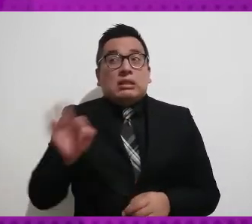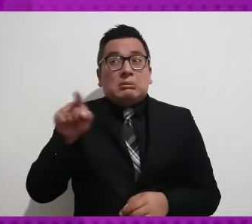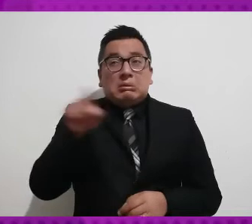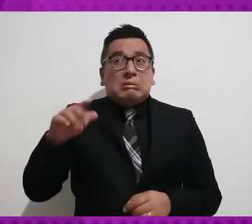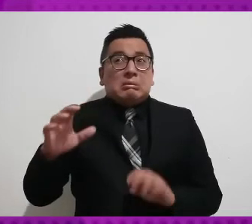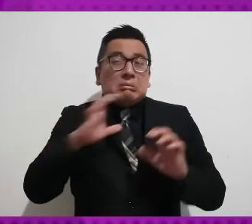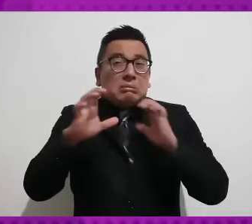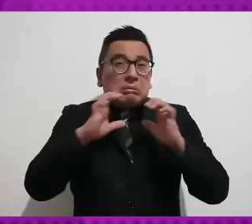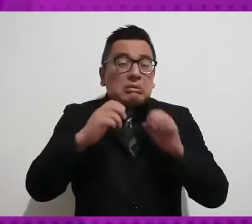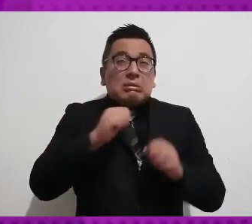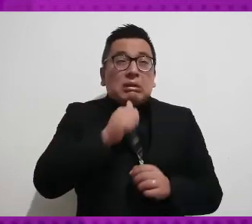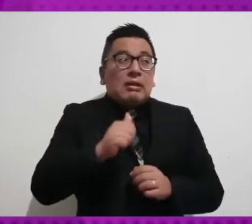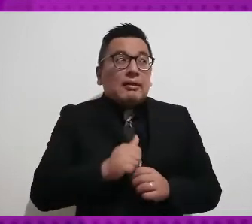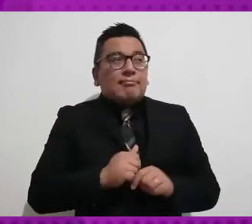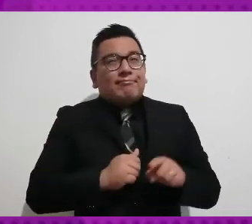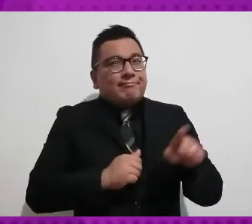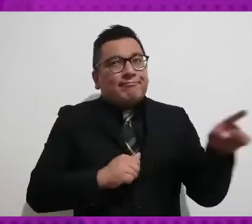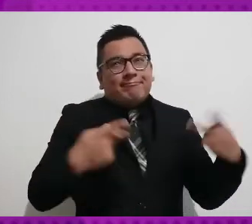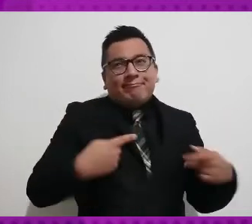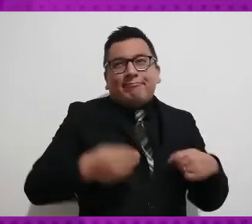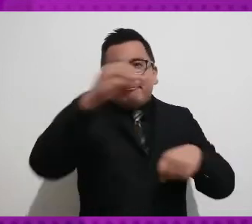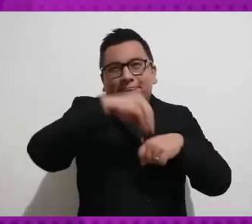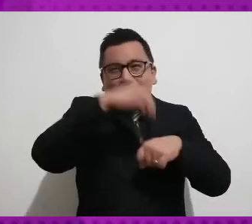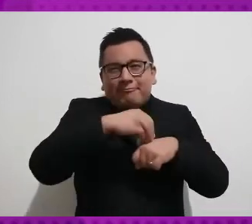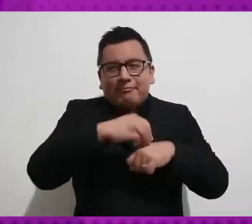sociales, desafortunadamente los medios tenemos pues